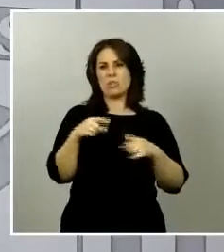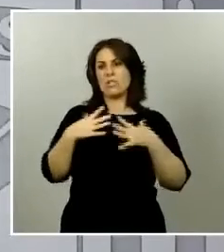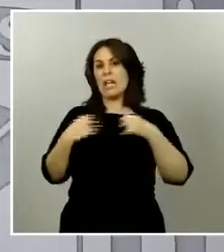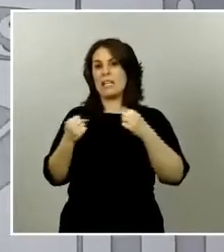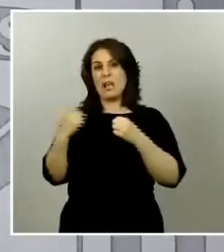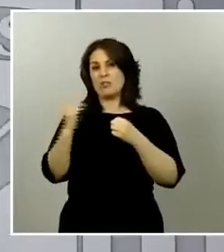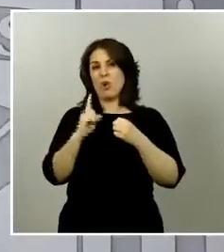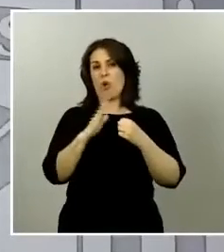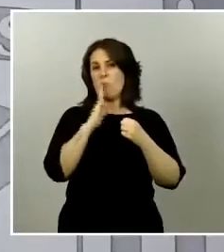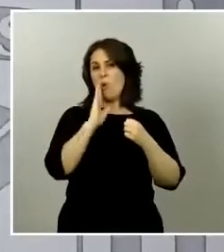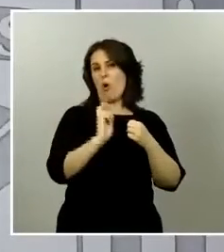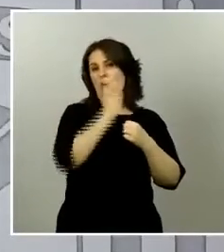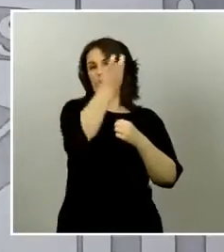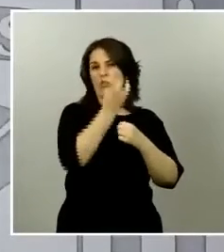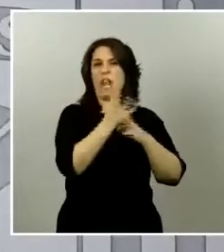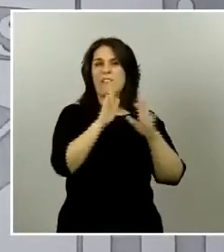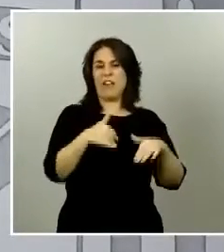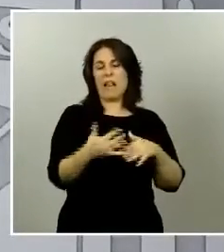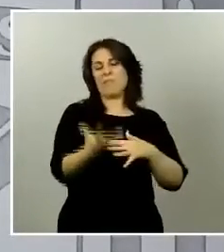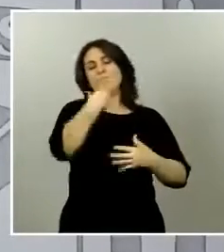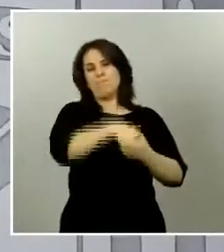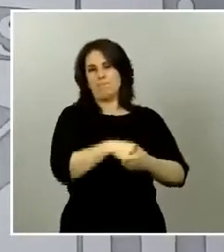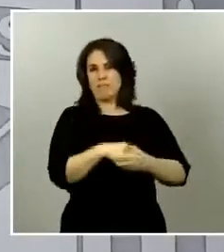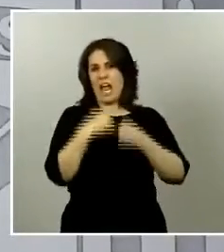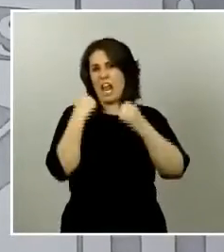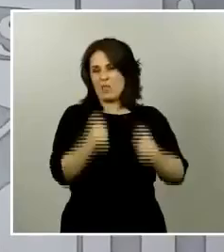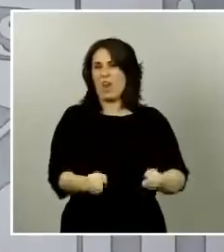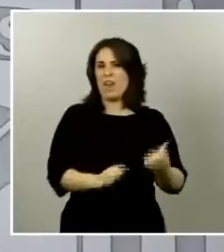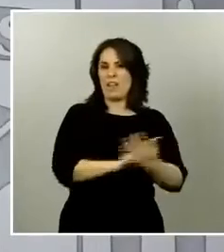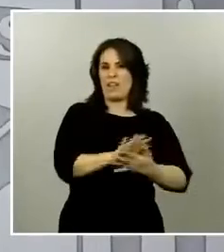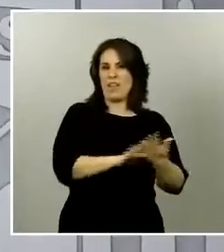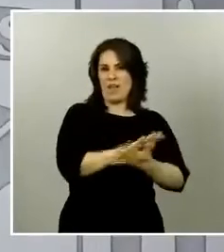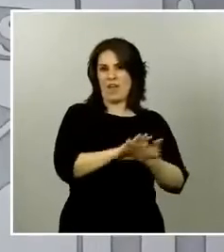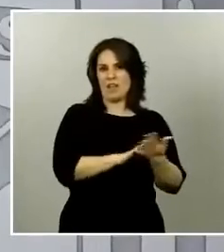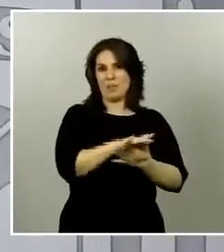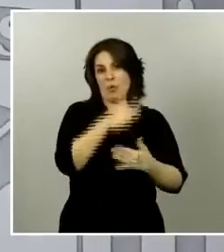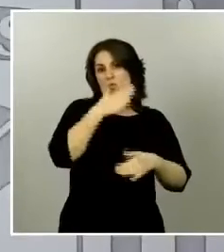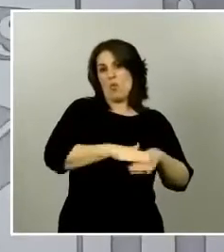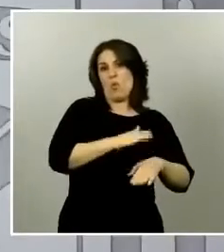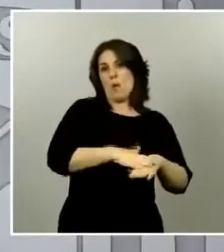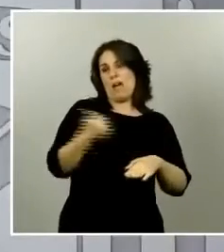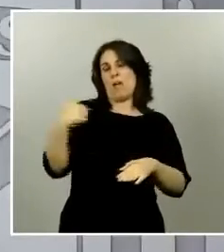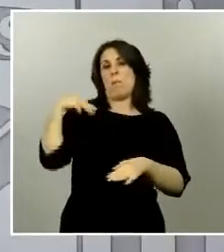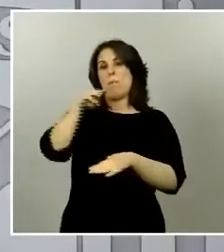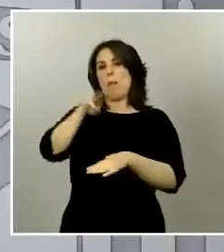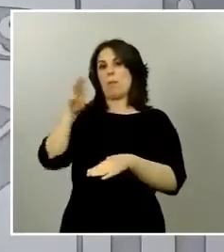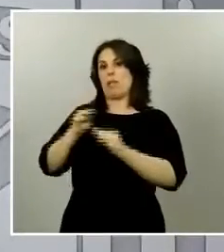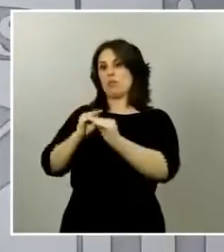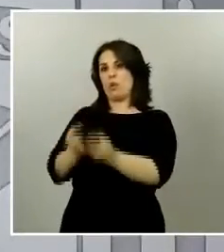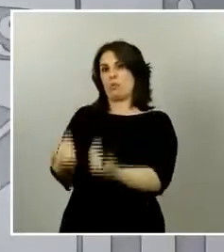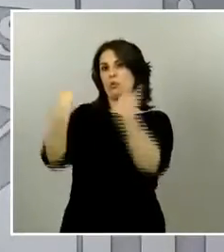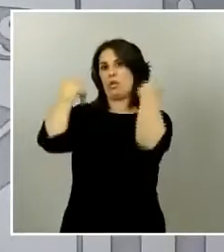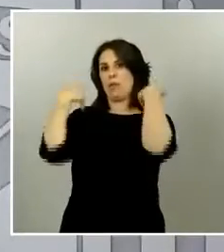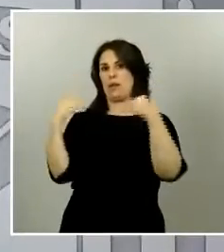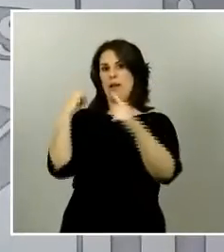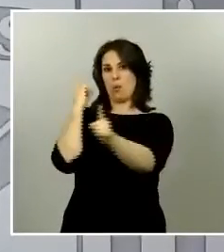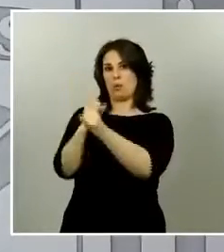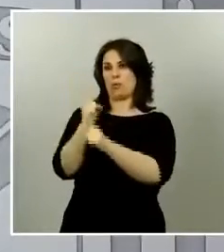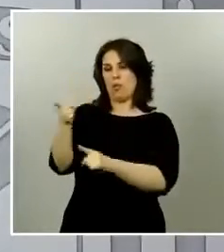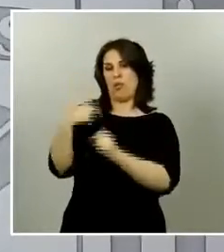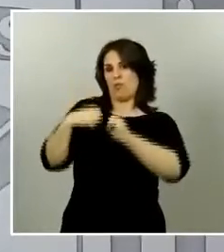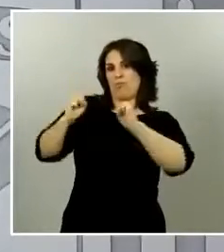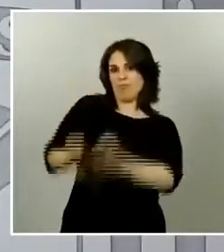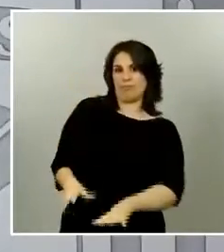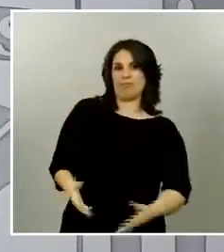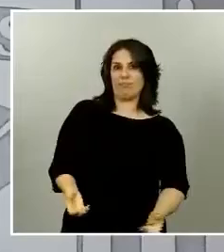que incorporan elementos que nada tienen que ver con la discusión sanitaria, fundamentalmente a partir de que el Partido Popular haya